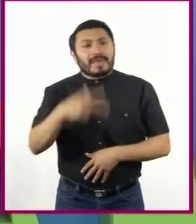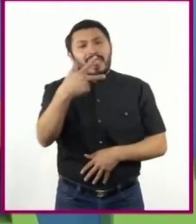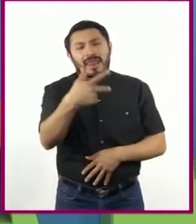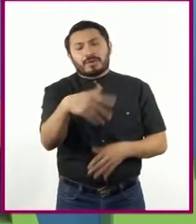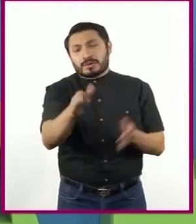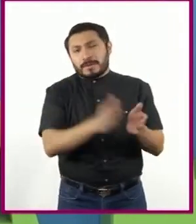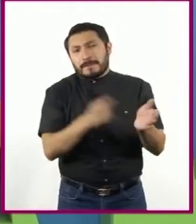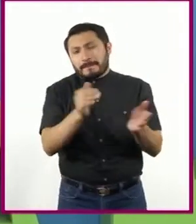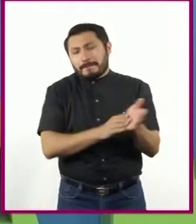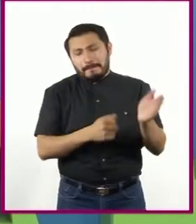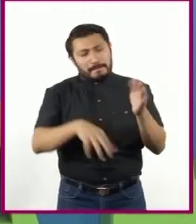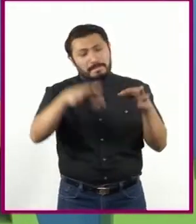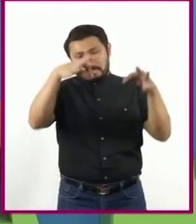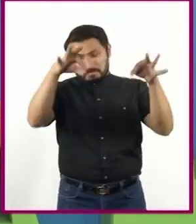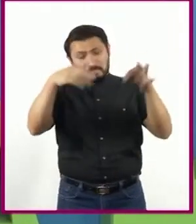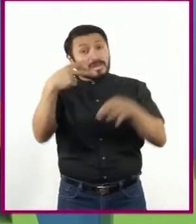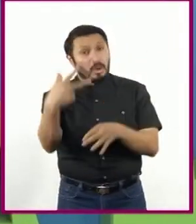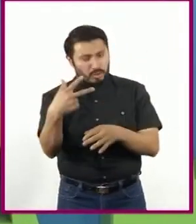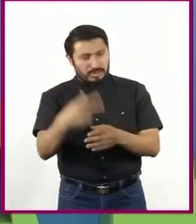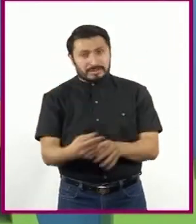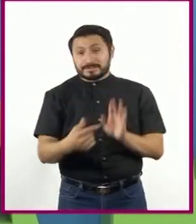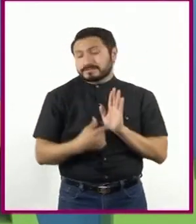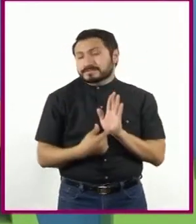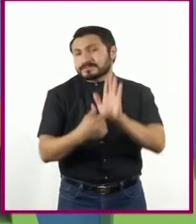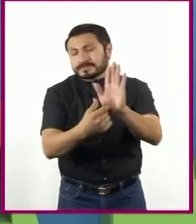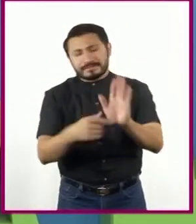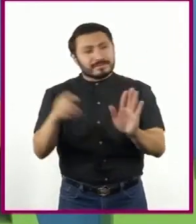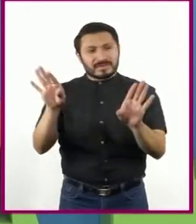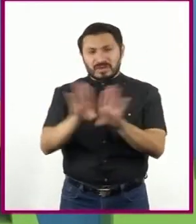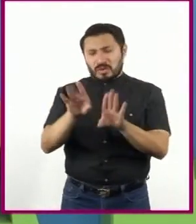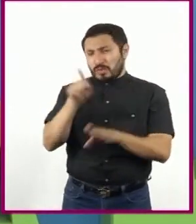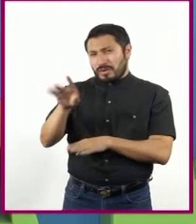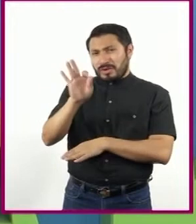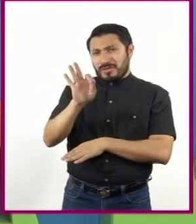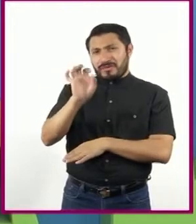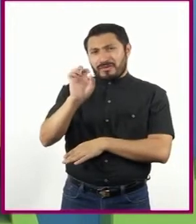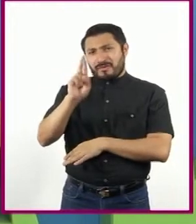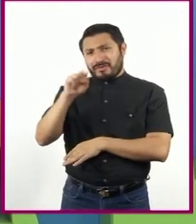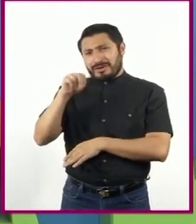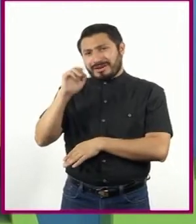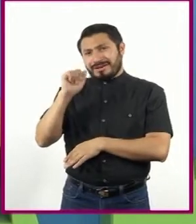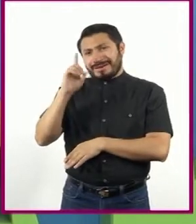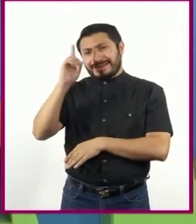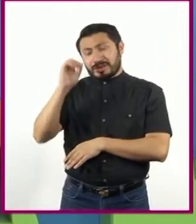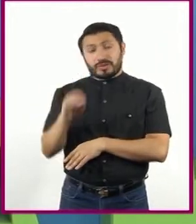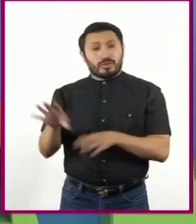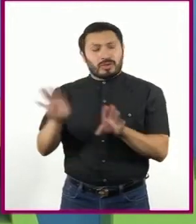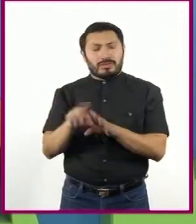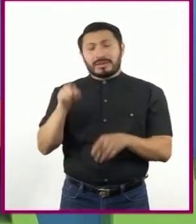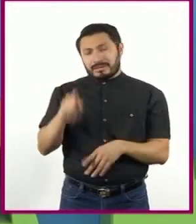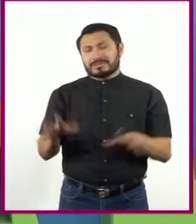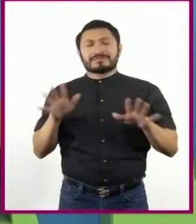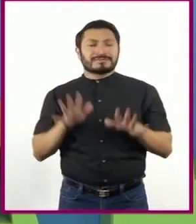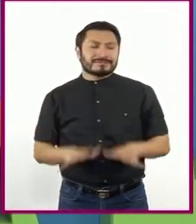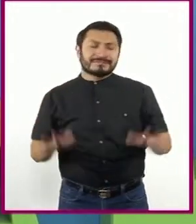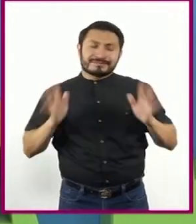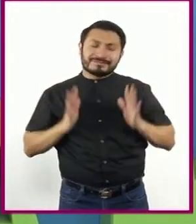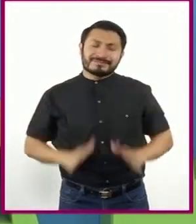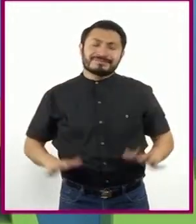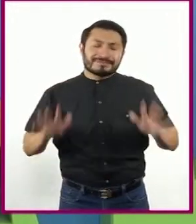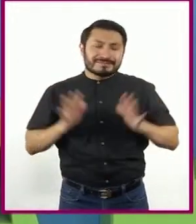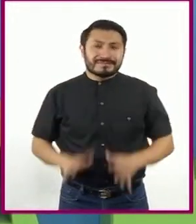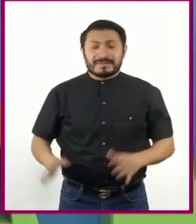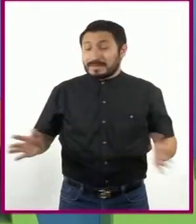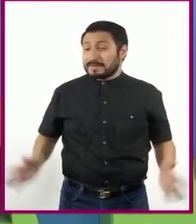páginas, mostraba a los lectores cómo Fernando, ante tal tribulación, conservaba la calma y animaba a su pueblo